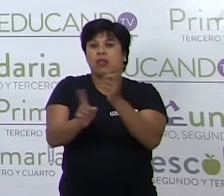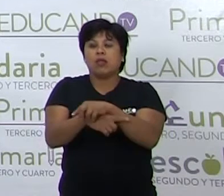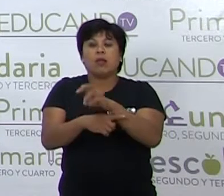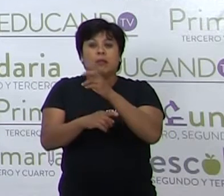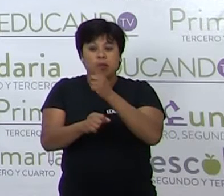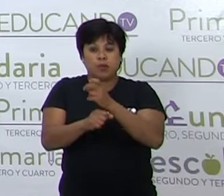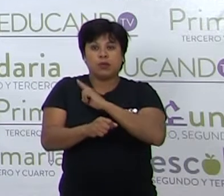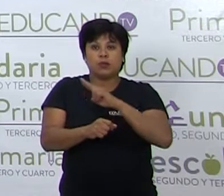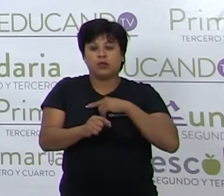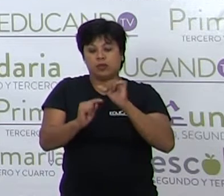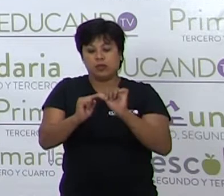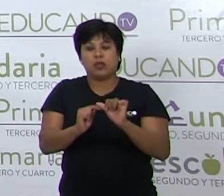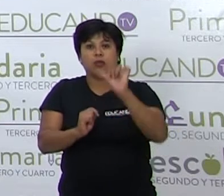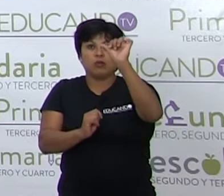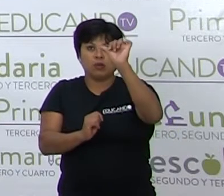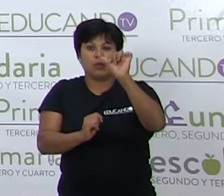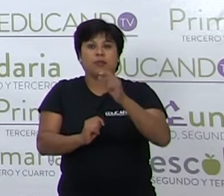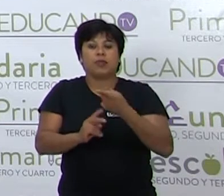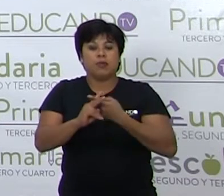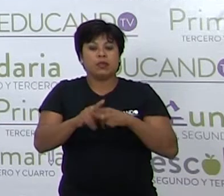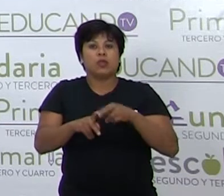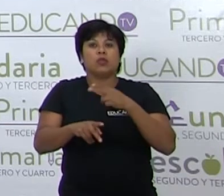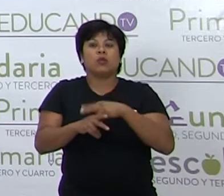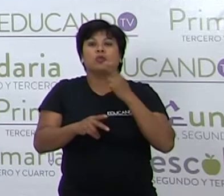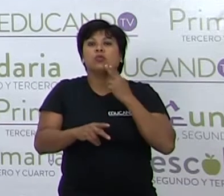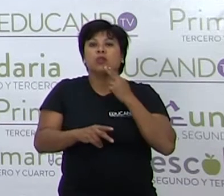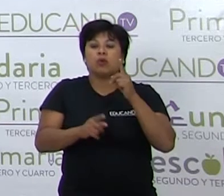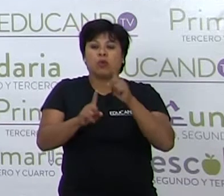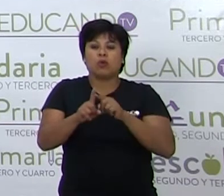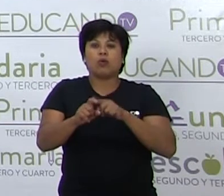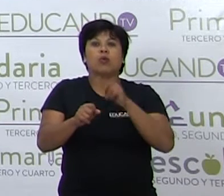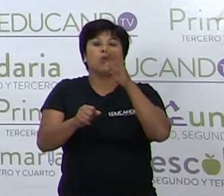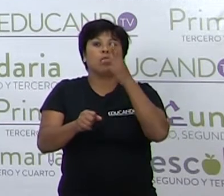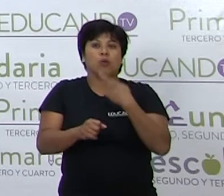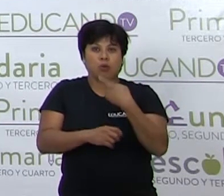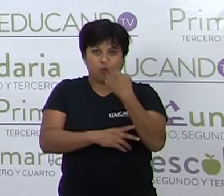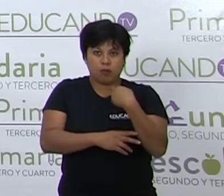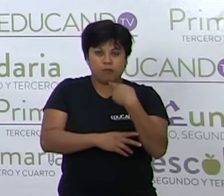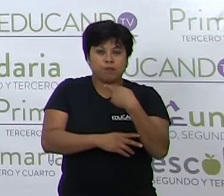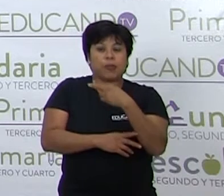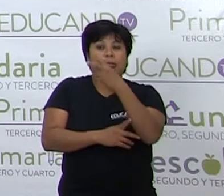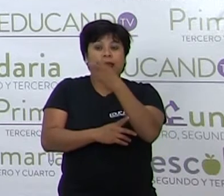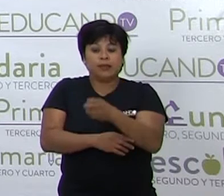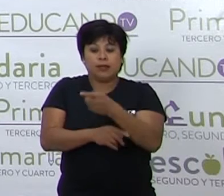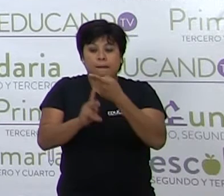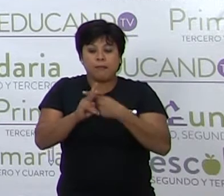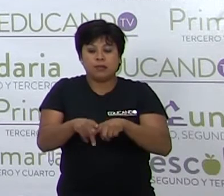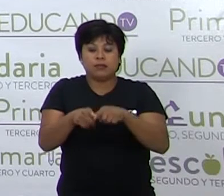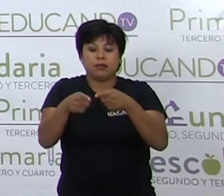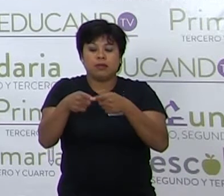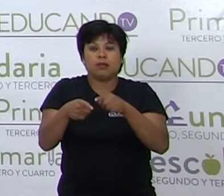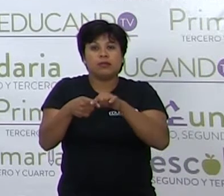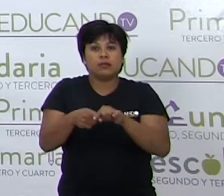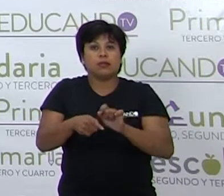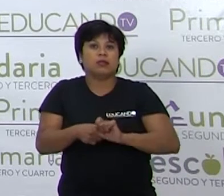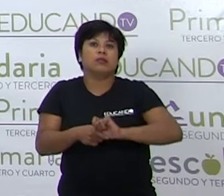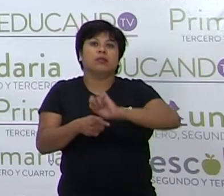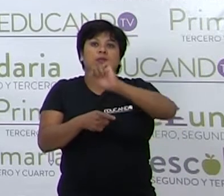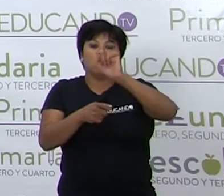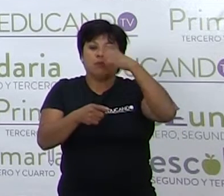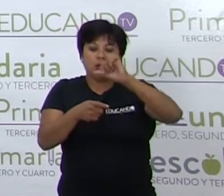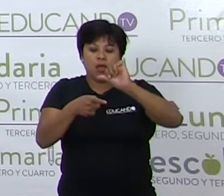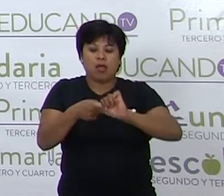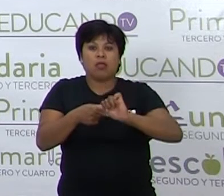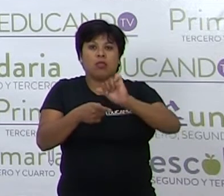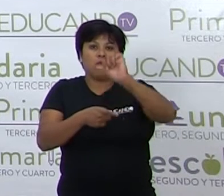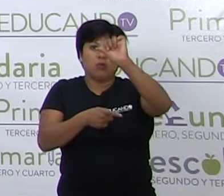trazar la primera altura estoy utilizando el color rojo parte del vértice y nos vamos al